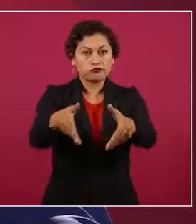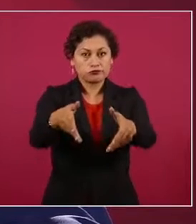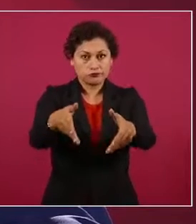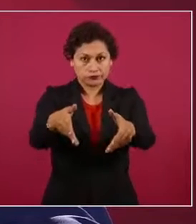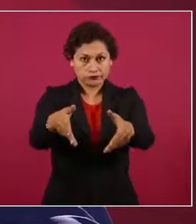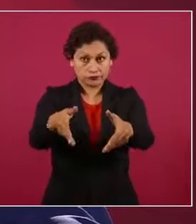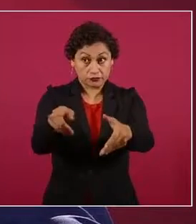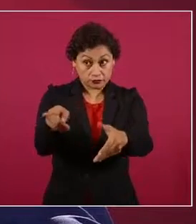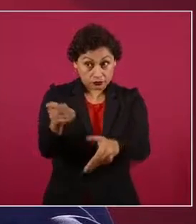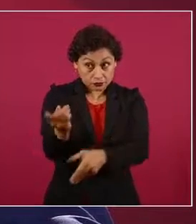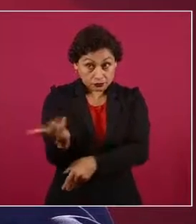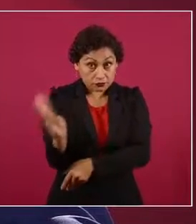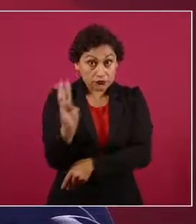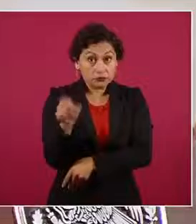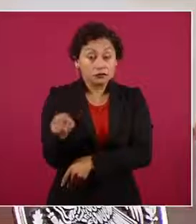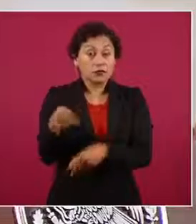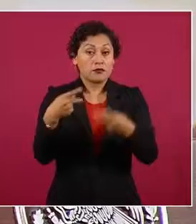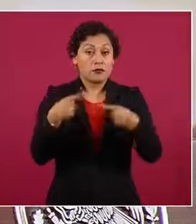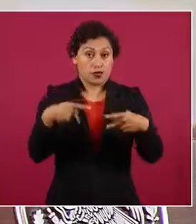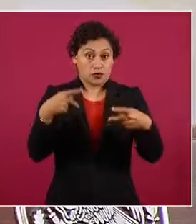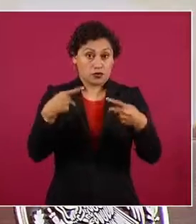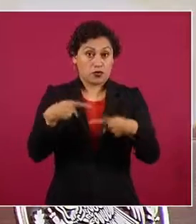tren.